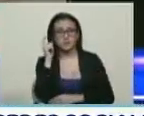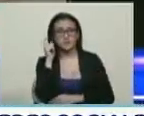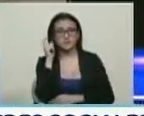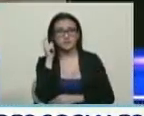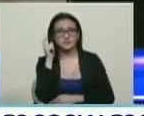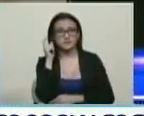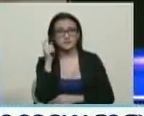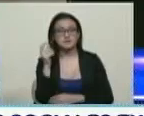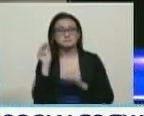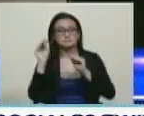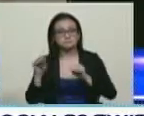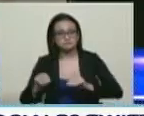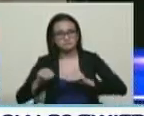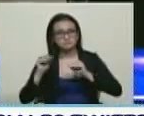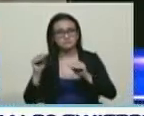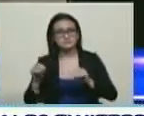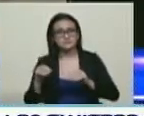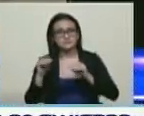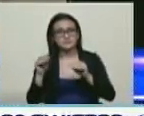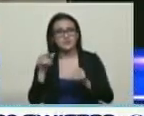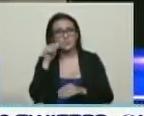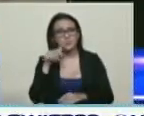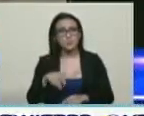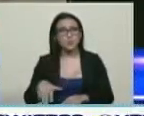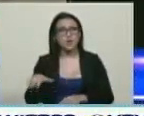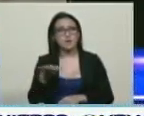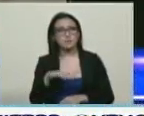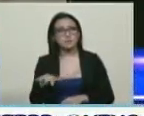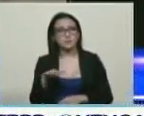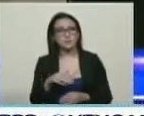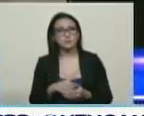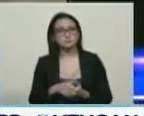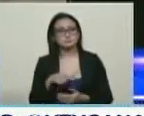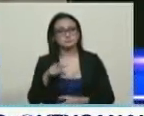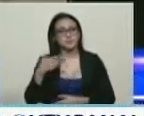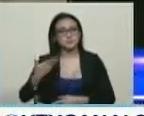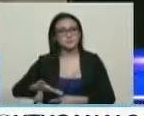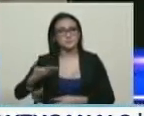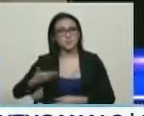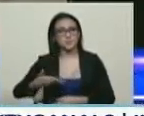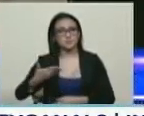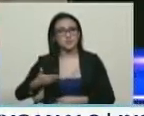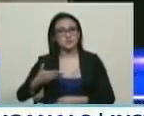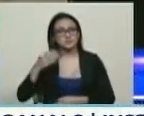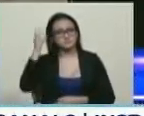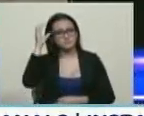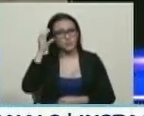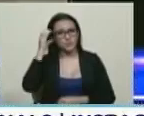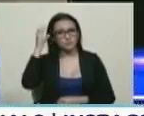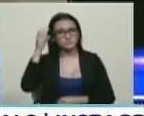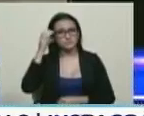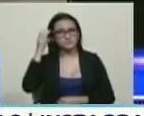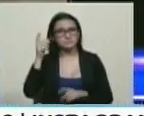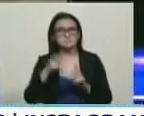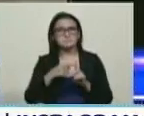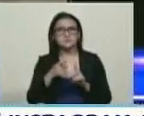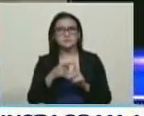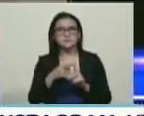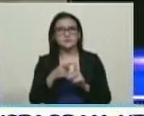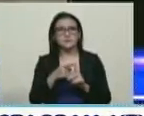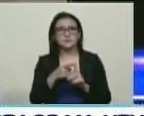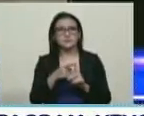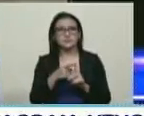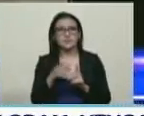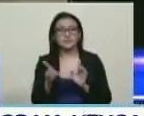queremos insistirle a nuestro pueblo que es importante concientizar, en primer lugar,